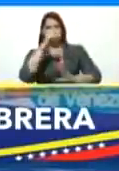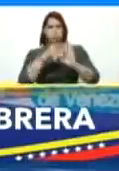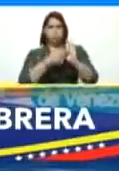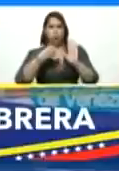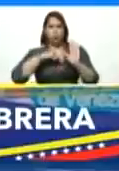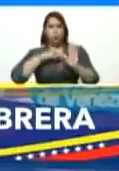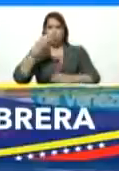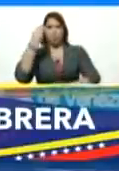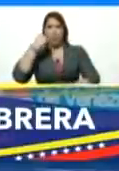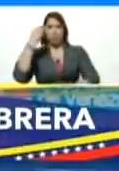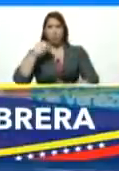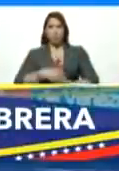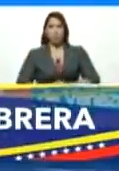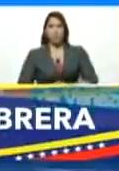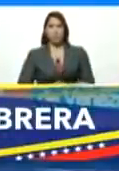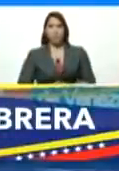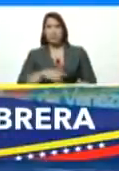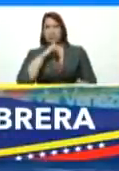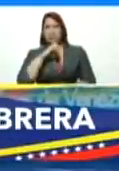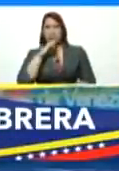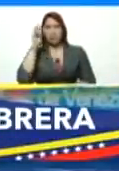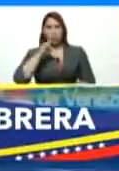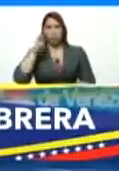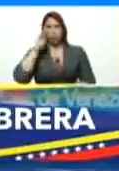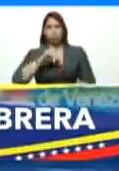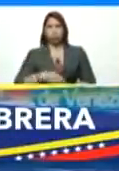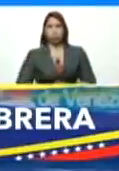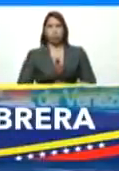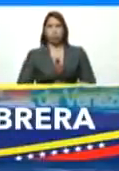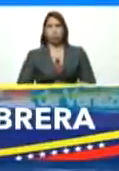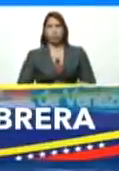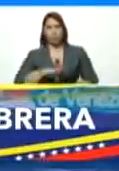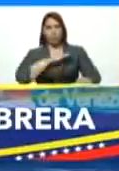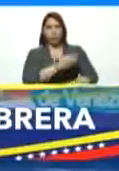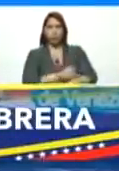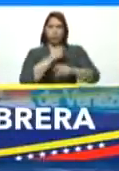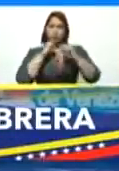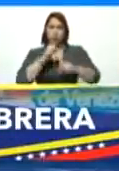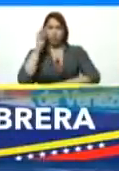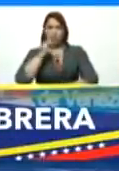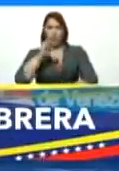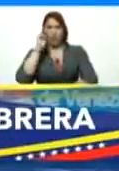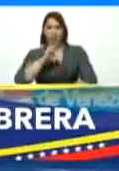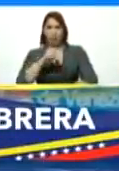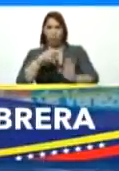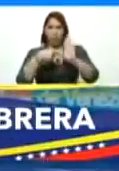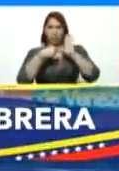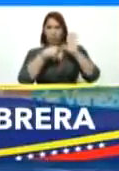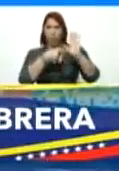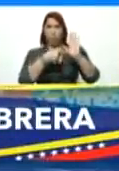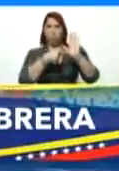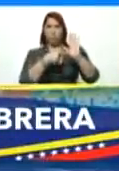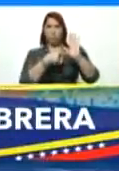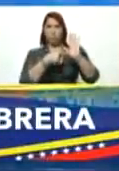maestro el maestro de las dificultades el maestro aguerrido el maestro del ejemplo